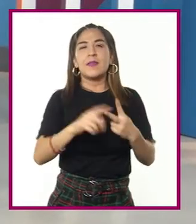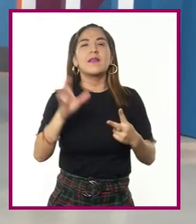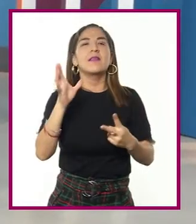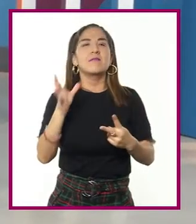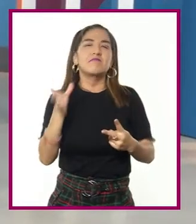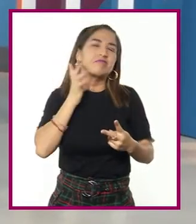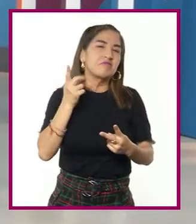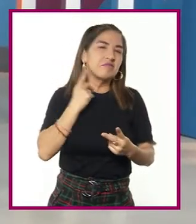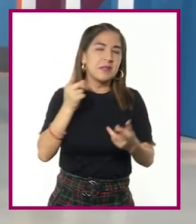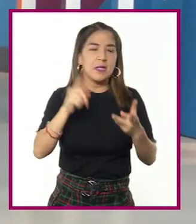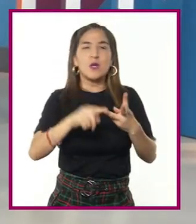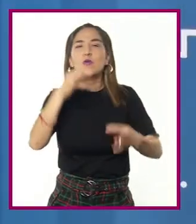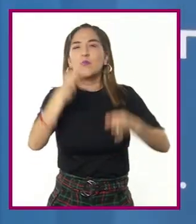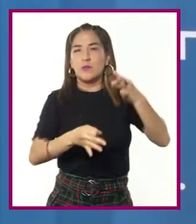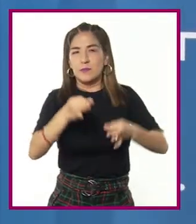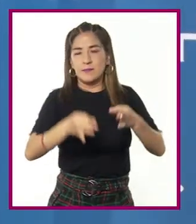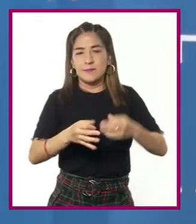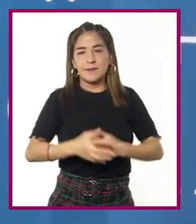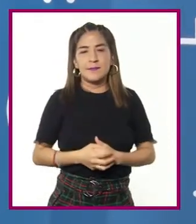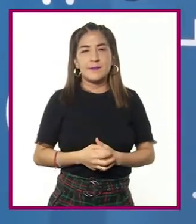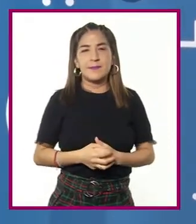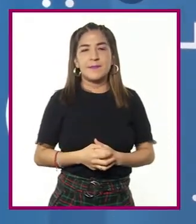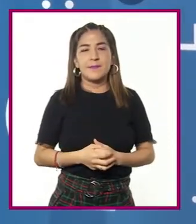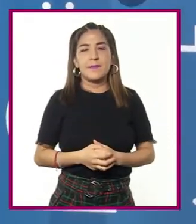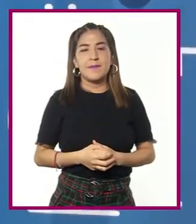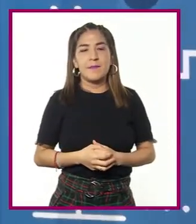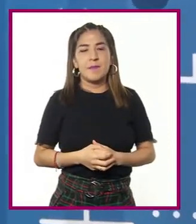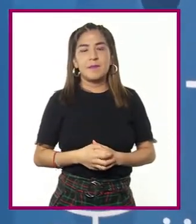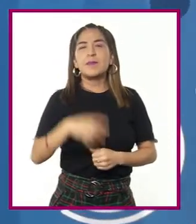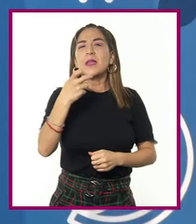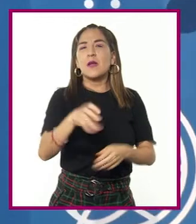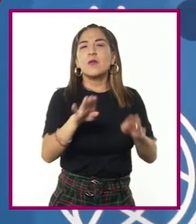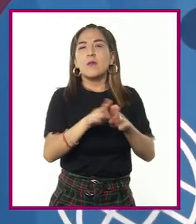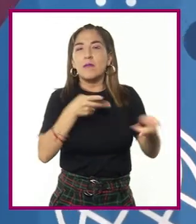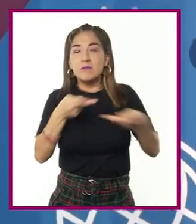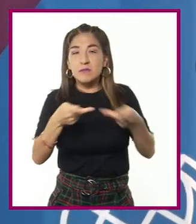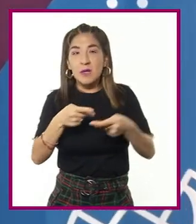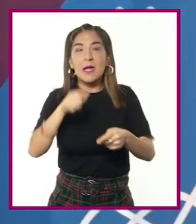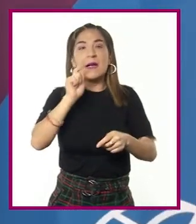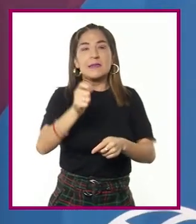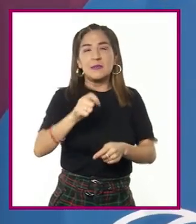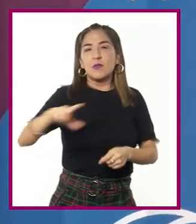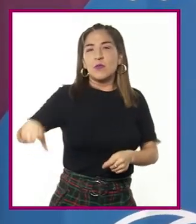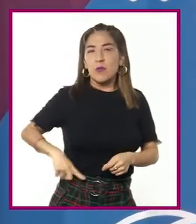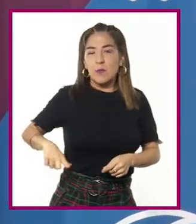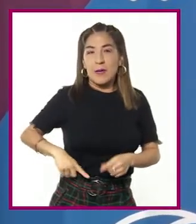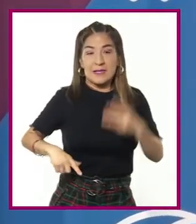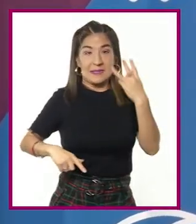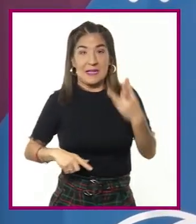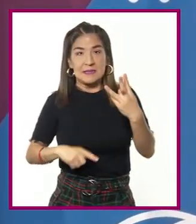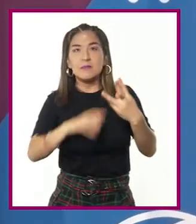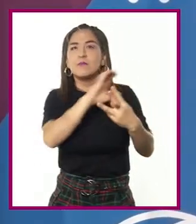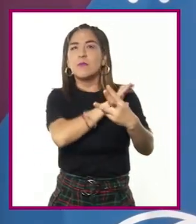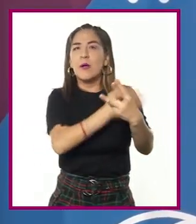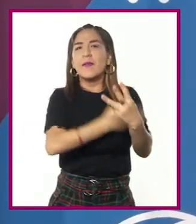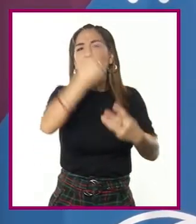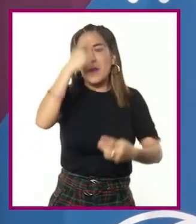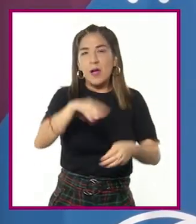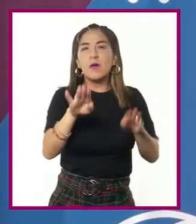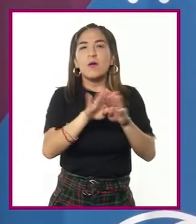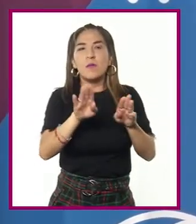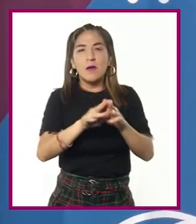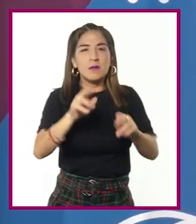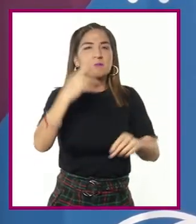ejecutivo y judicial. Con la organización del gobierno en tres poderes, se busca la distribución del